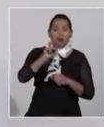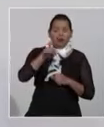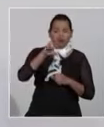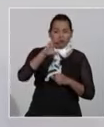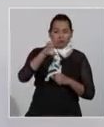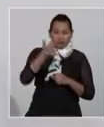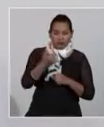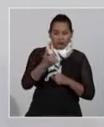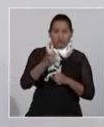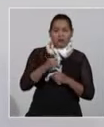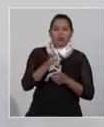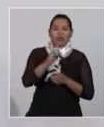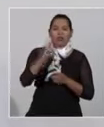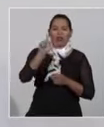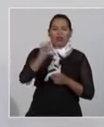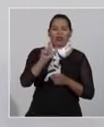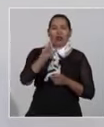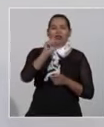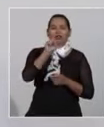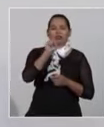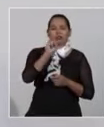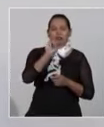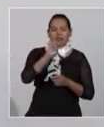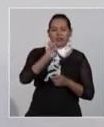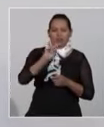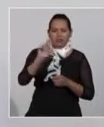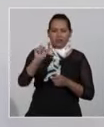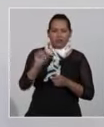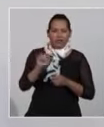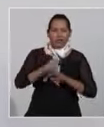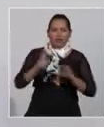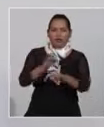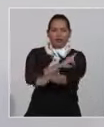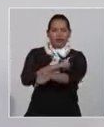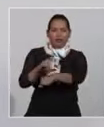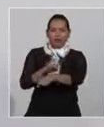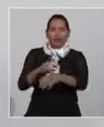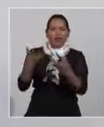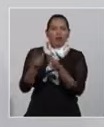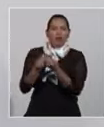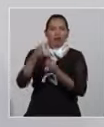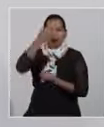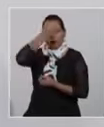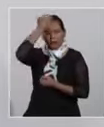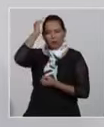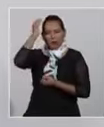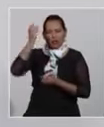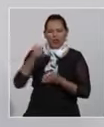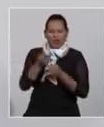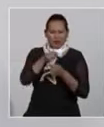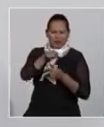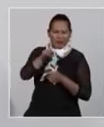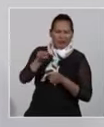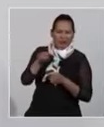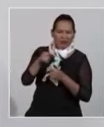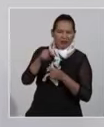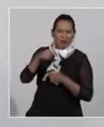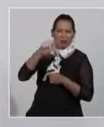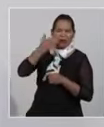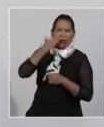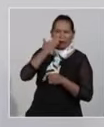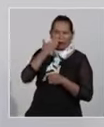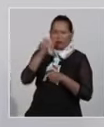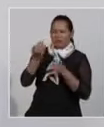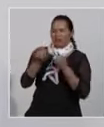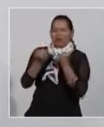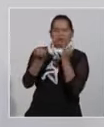Mario Marín y después delegada de Prospera con Enrique Peña Nieto. Y usted, señor Barbosa, que es más de lo mismo. El